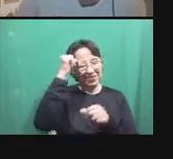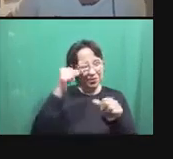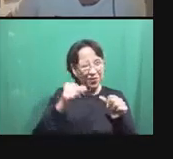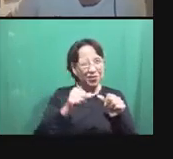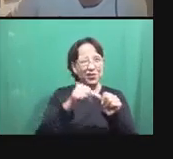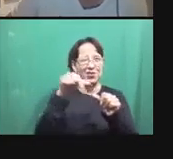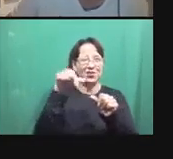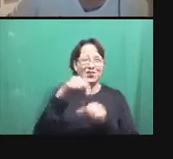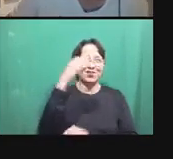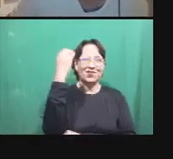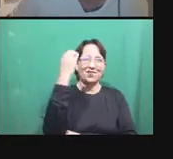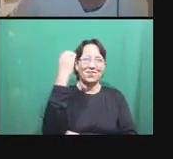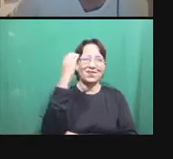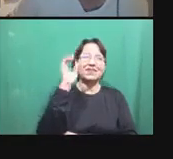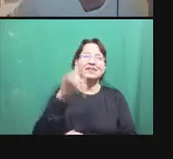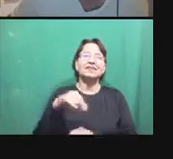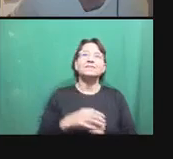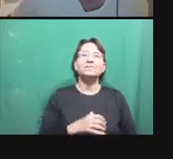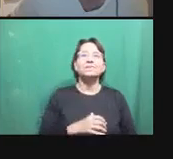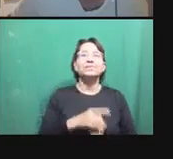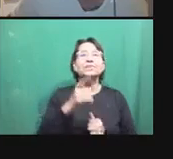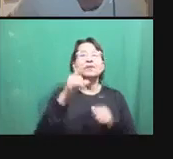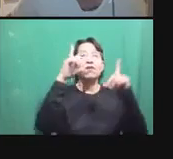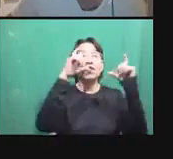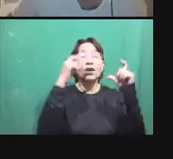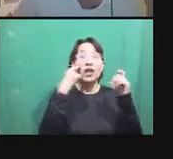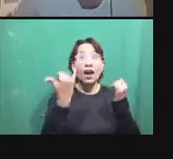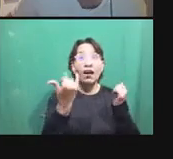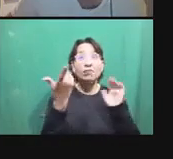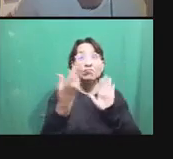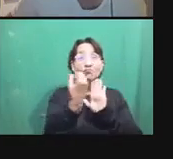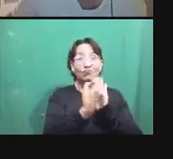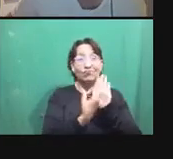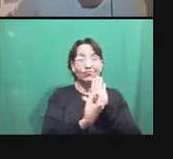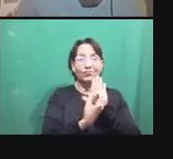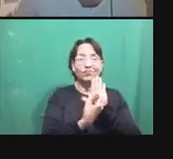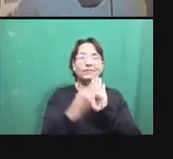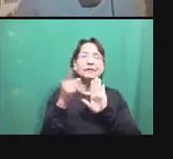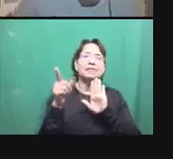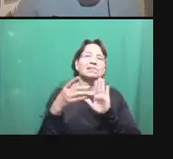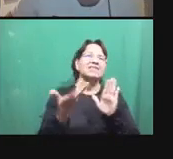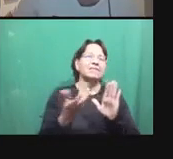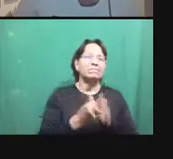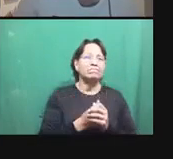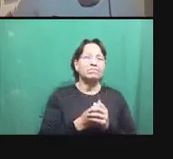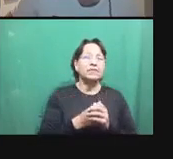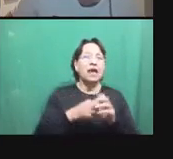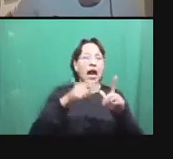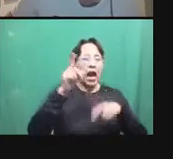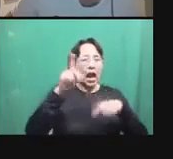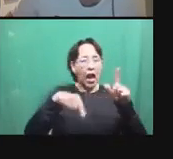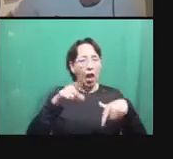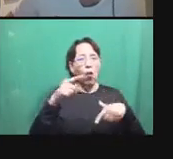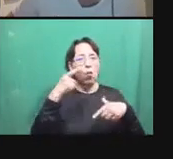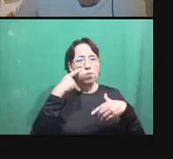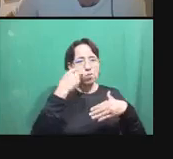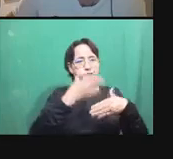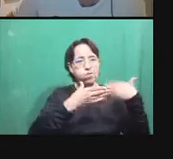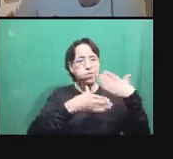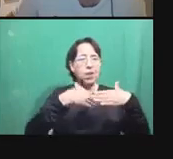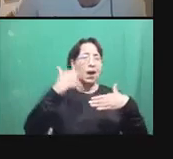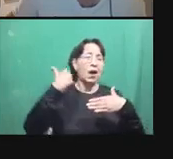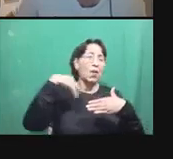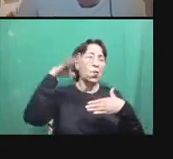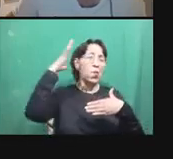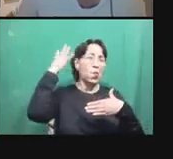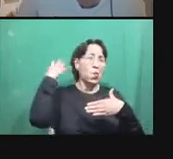años. Aquí las fotos que estamos viendo son algunos de los muros, los primeros muros de gran